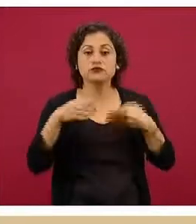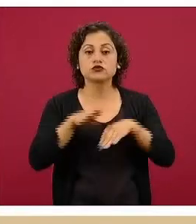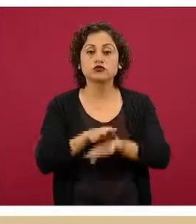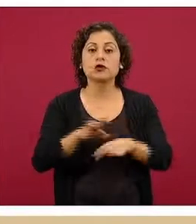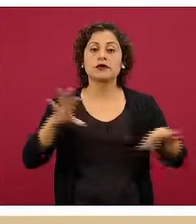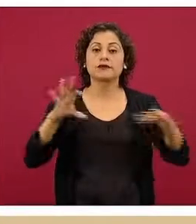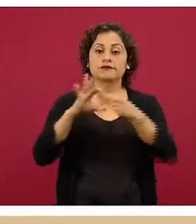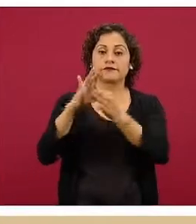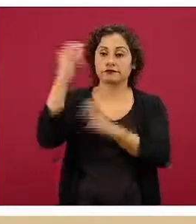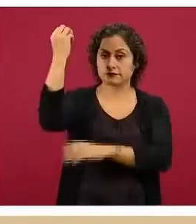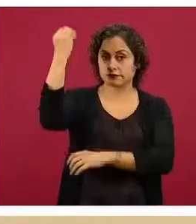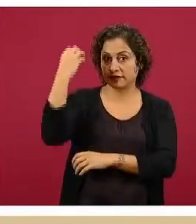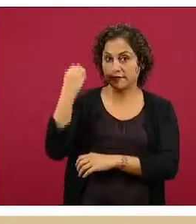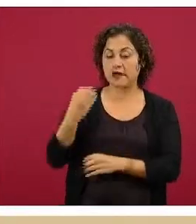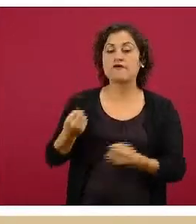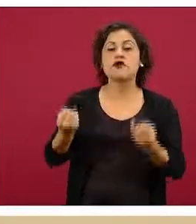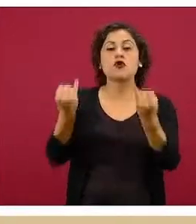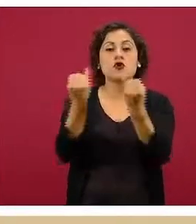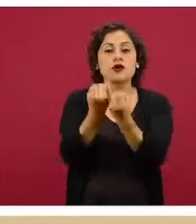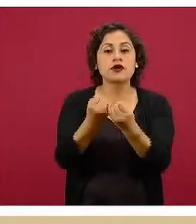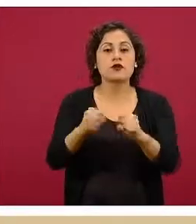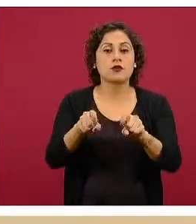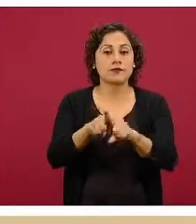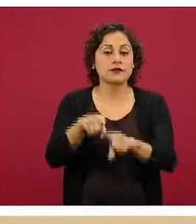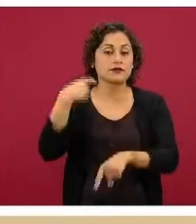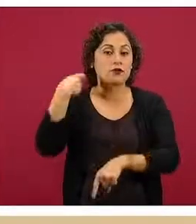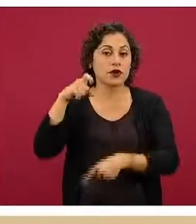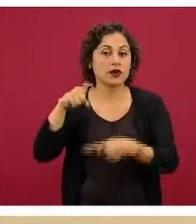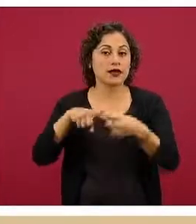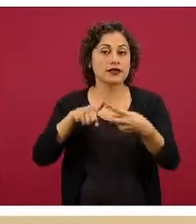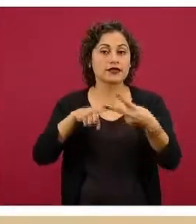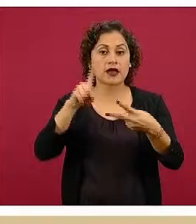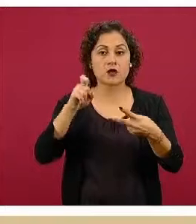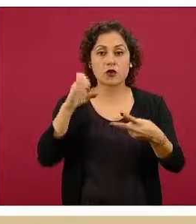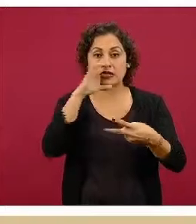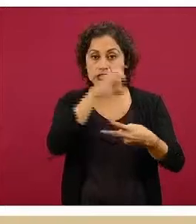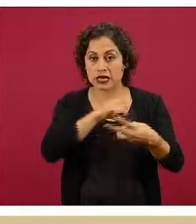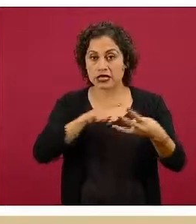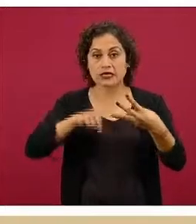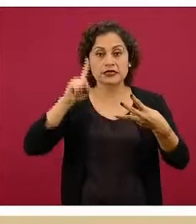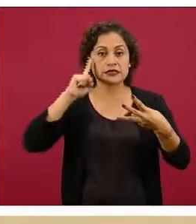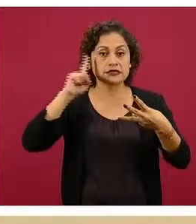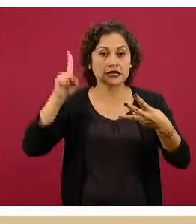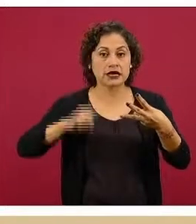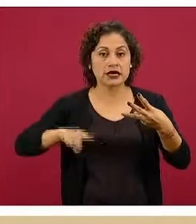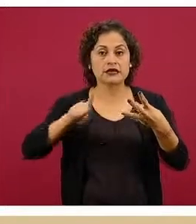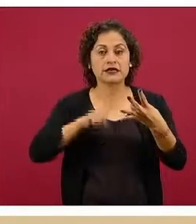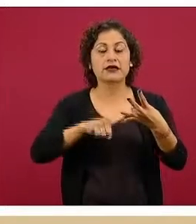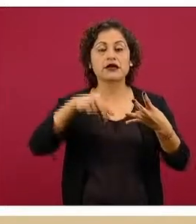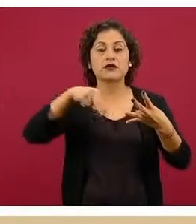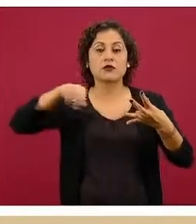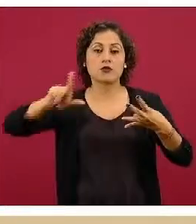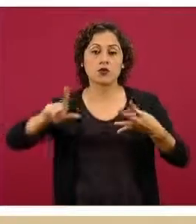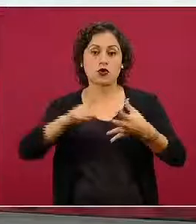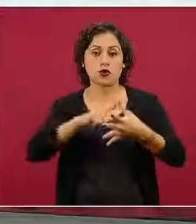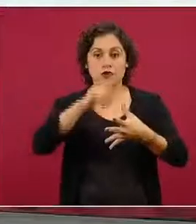igual que el estado de Querétaro, Aguascalientes, Zacatecas, Nuevo León y Coahuila.